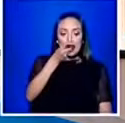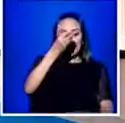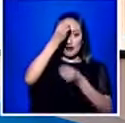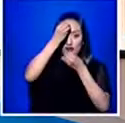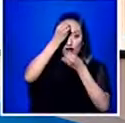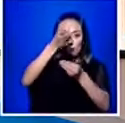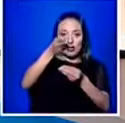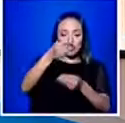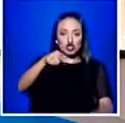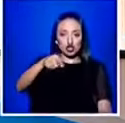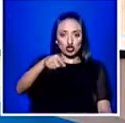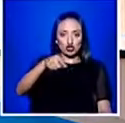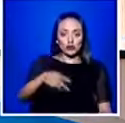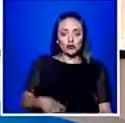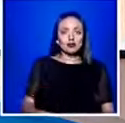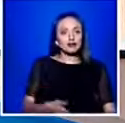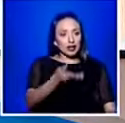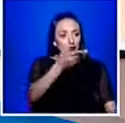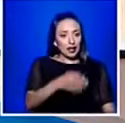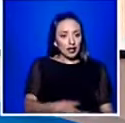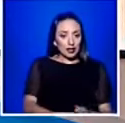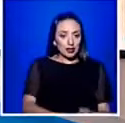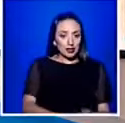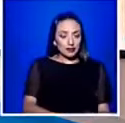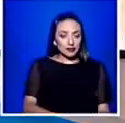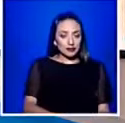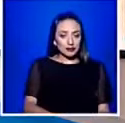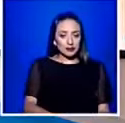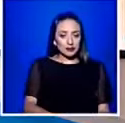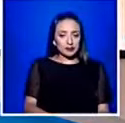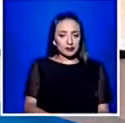de esta actividad. Adelante, Carlos Luis, te escuchamos.